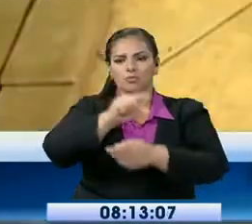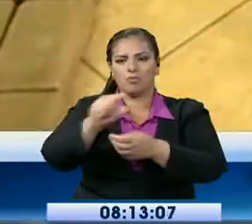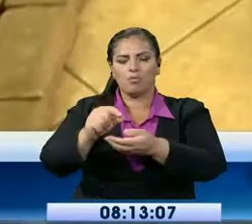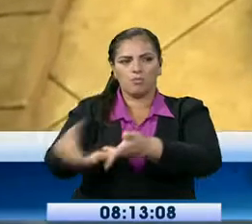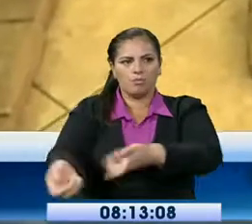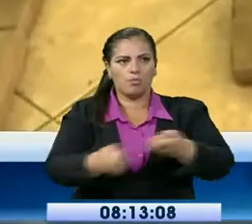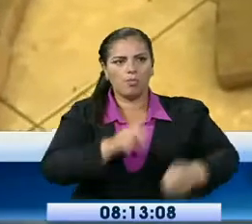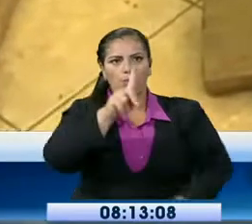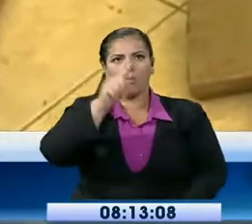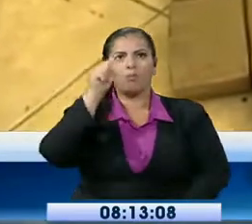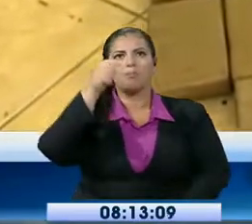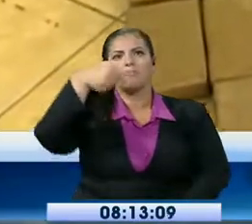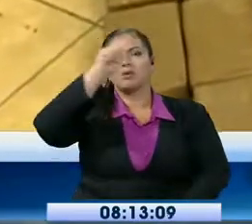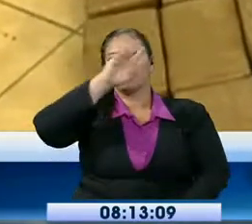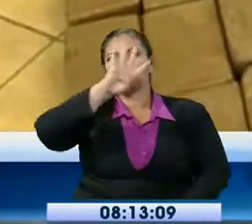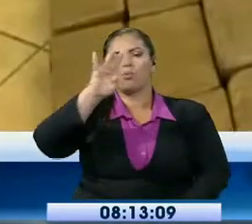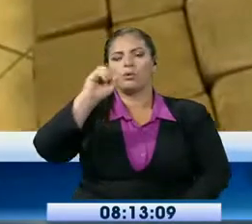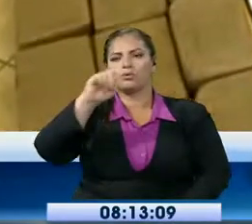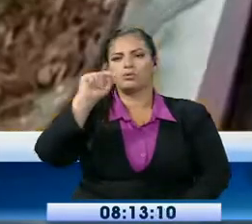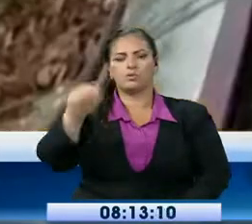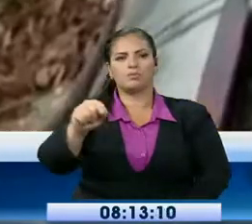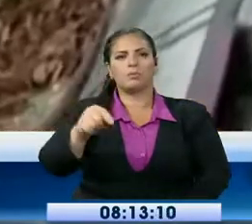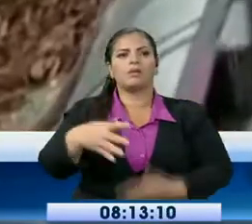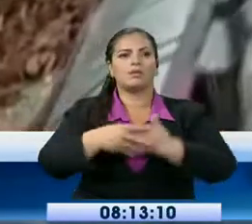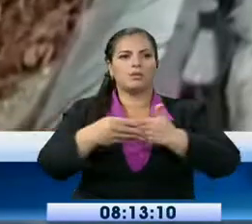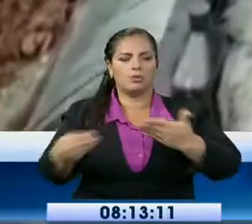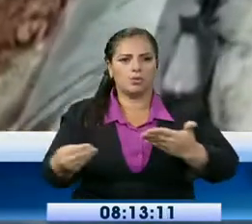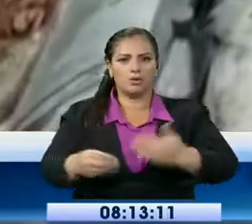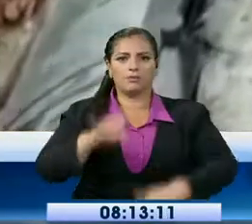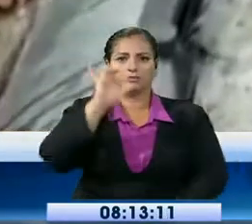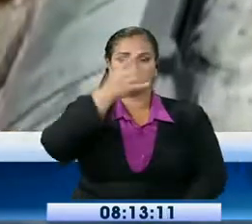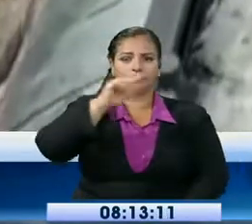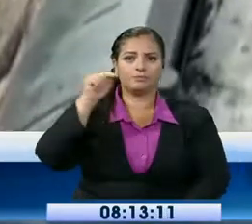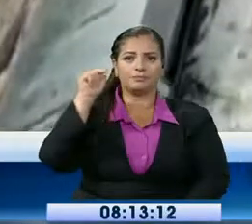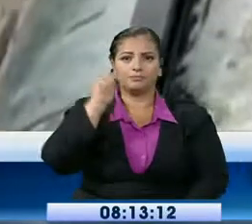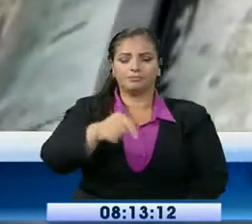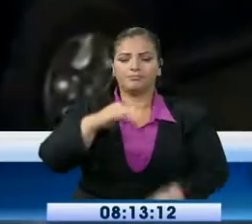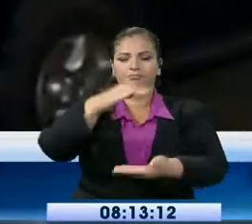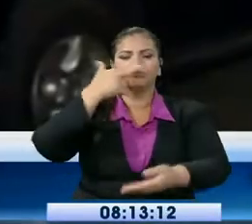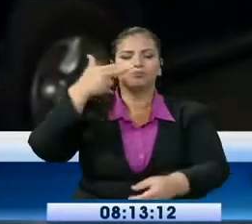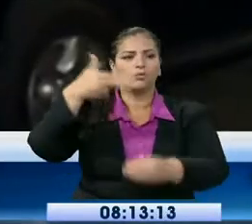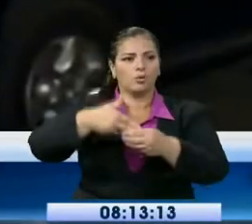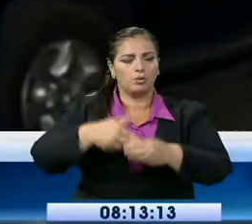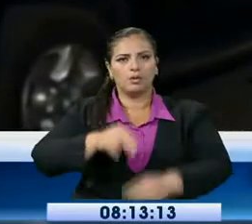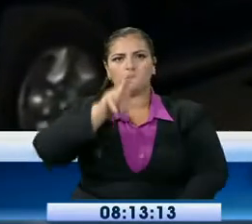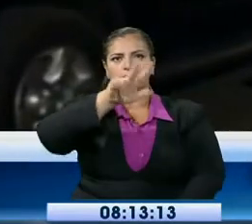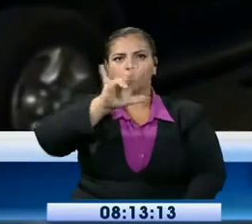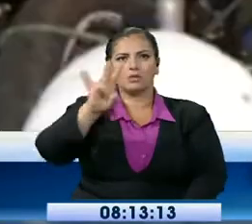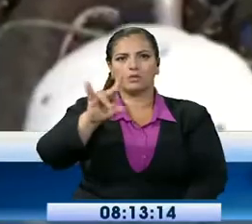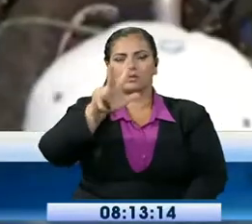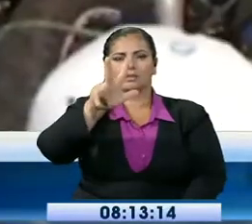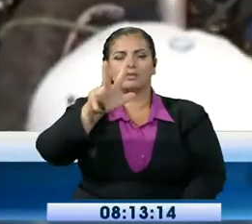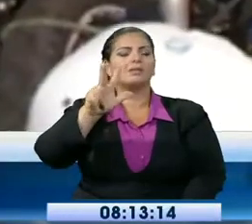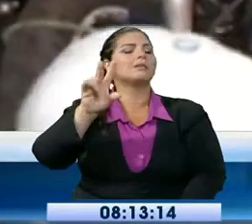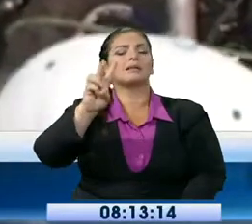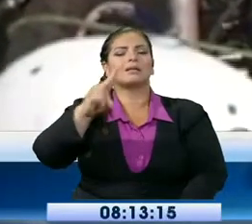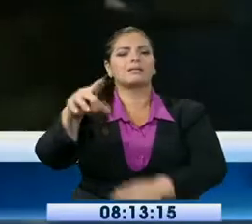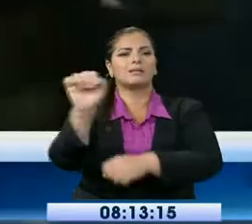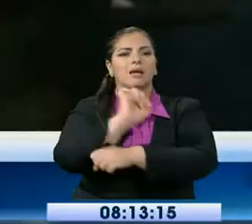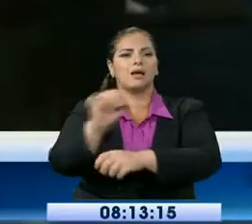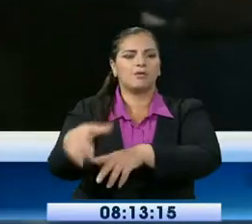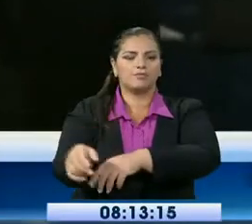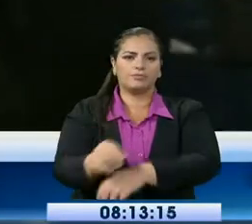$1.400.000, 16.2 toneladas de droga, 18.000 galones de combustible, 376 vehículos, 96